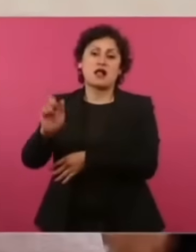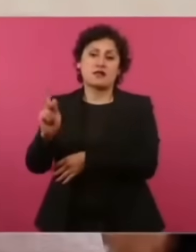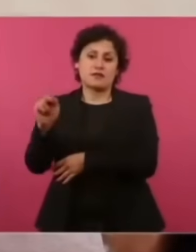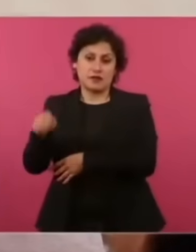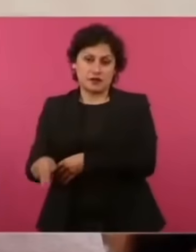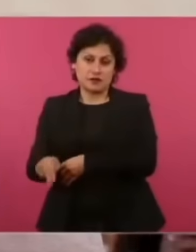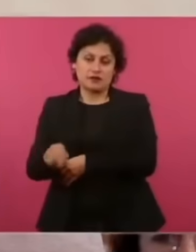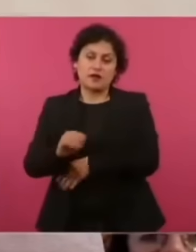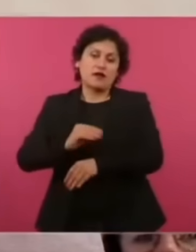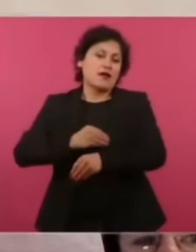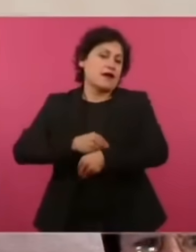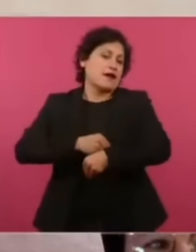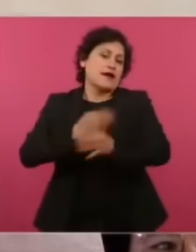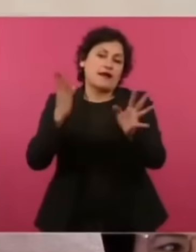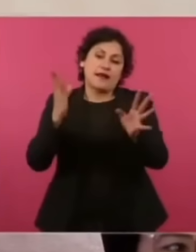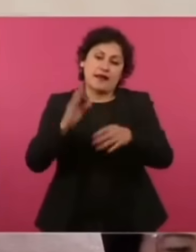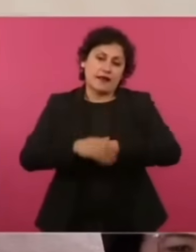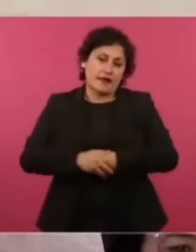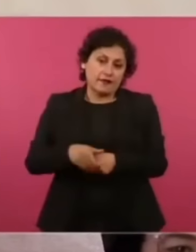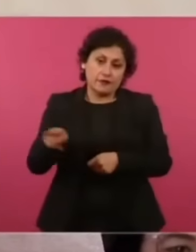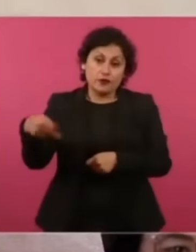de campaña, pero entonces,